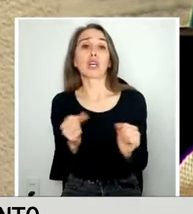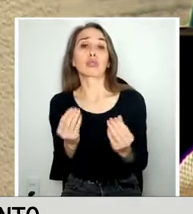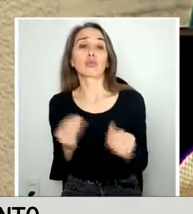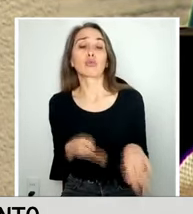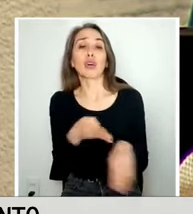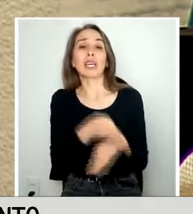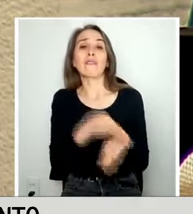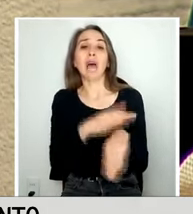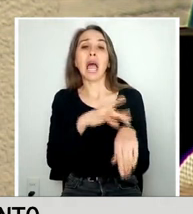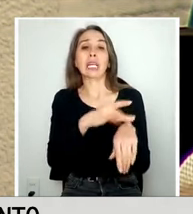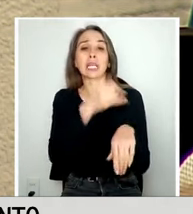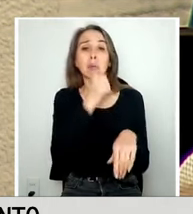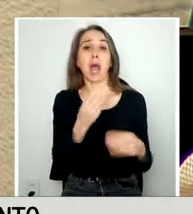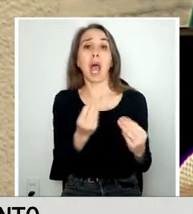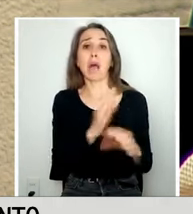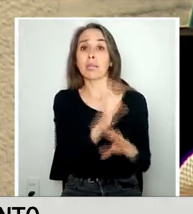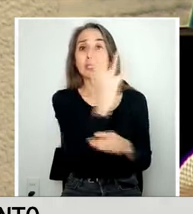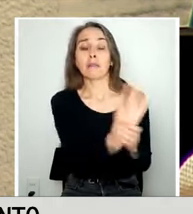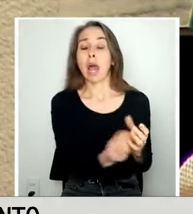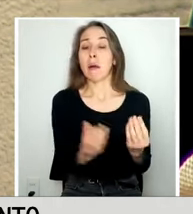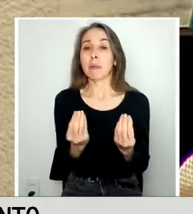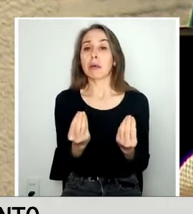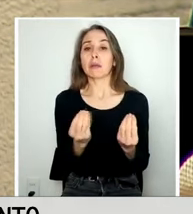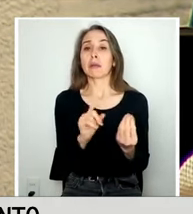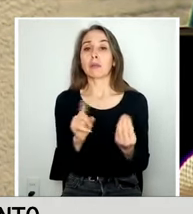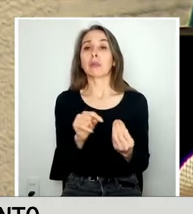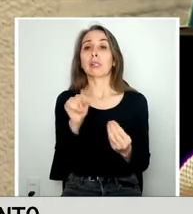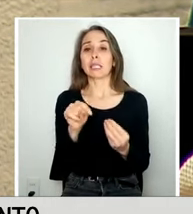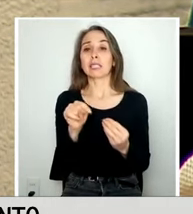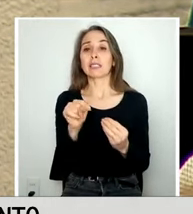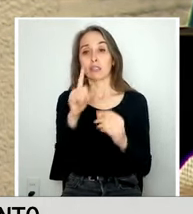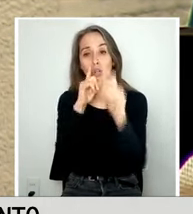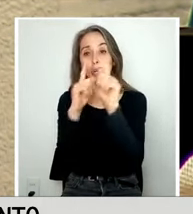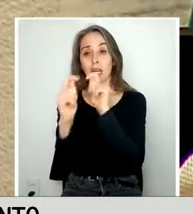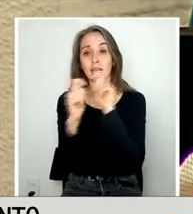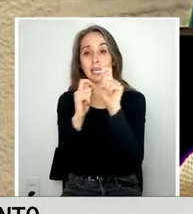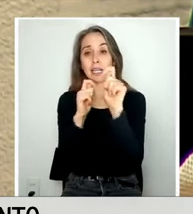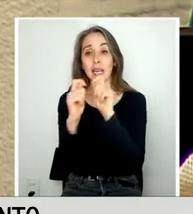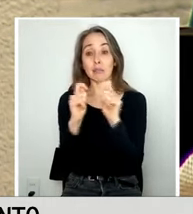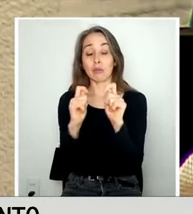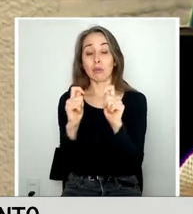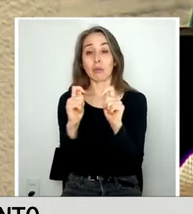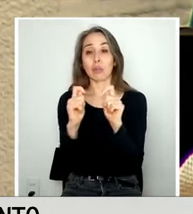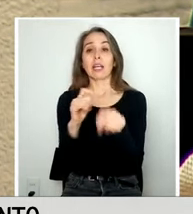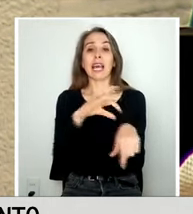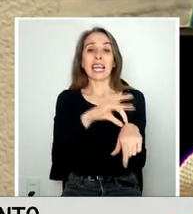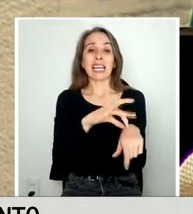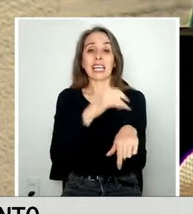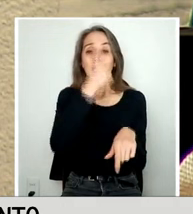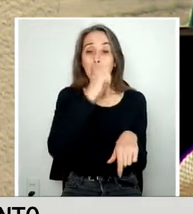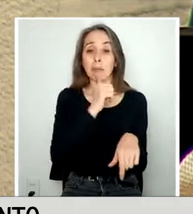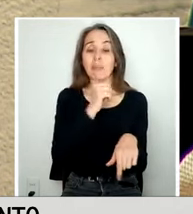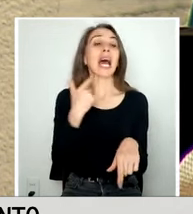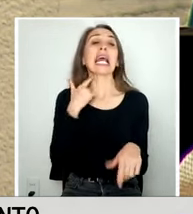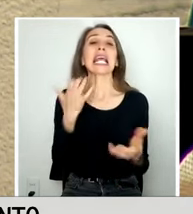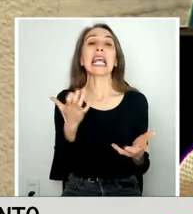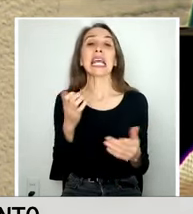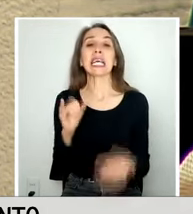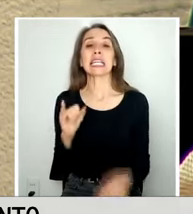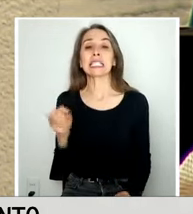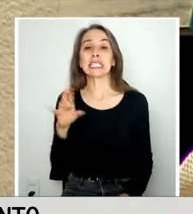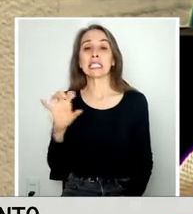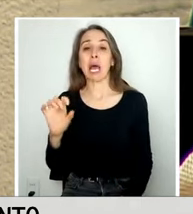clínicas privadas porque aquí no lo que pone en riesgo efectivamente a las clínicas privadas Es que la isapre no les